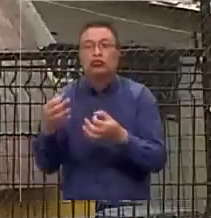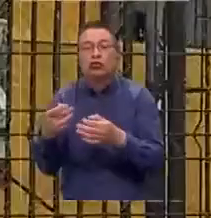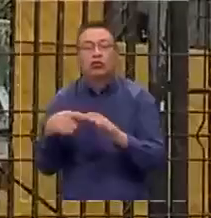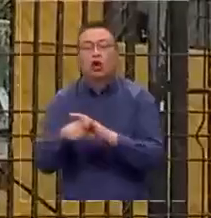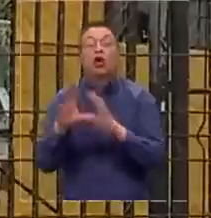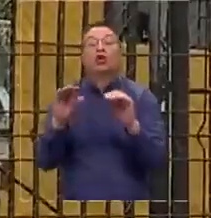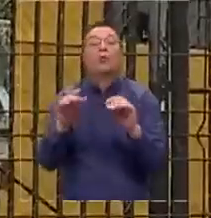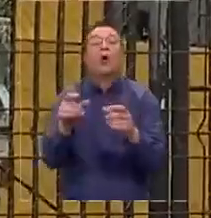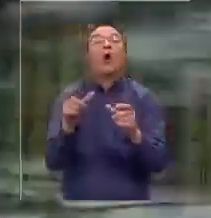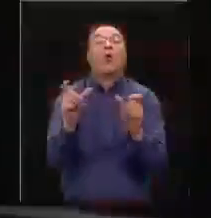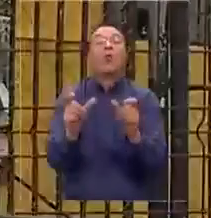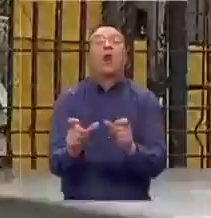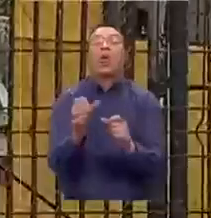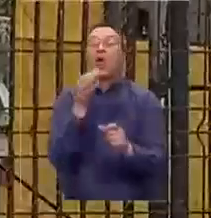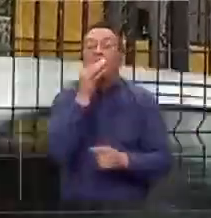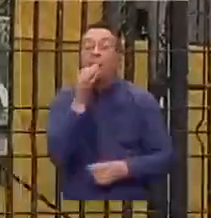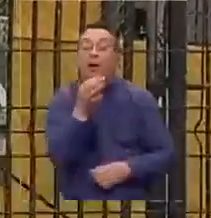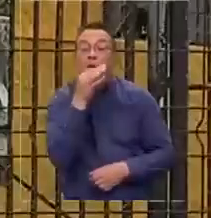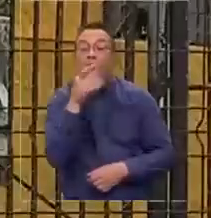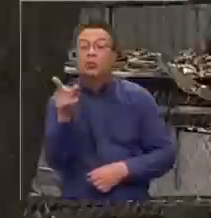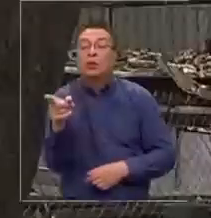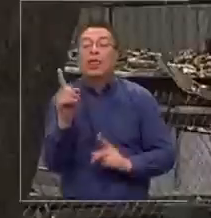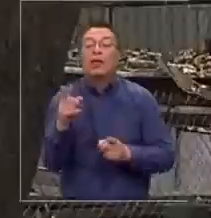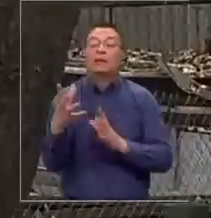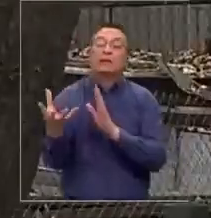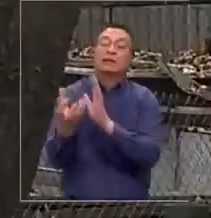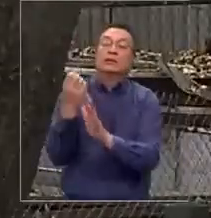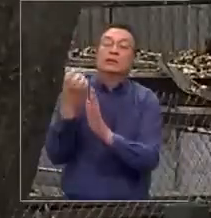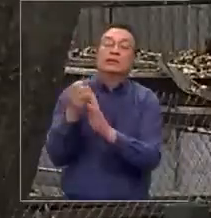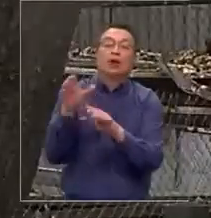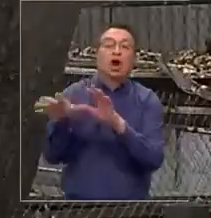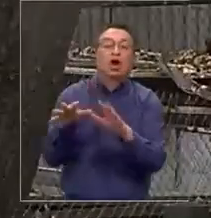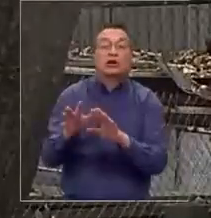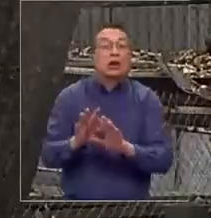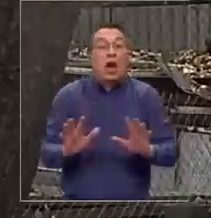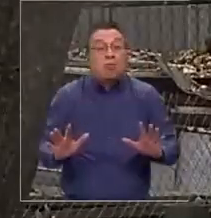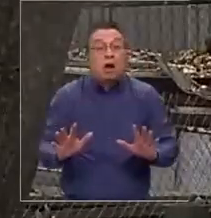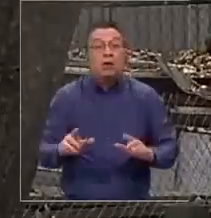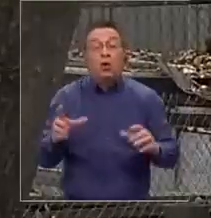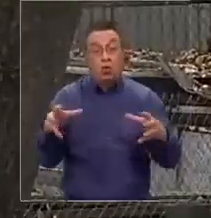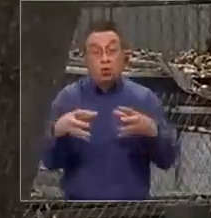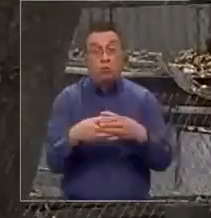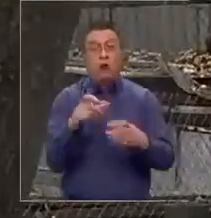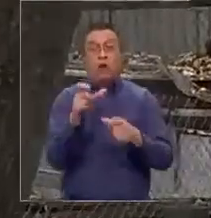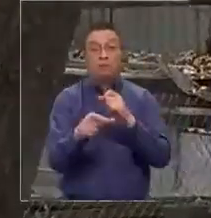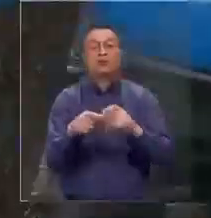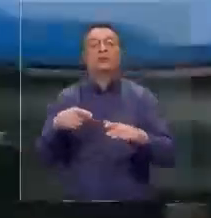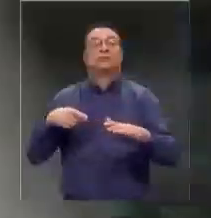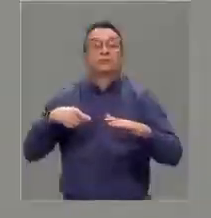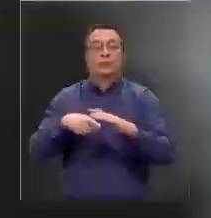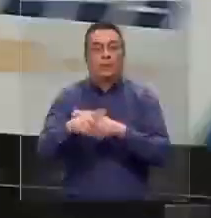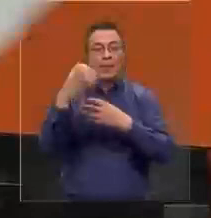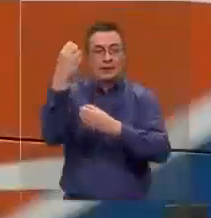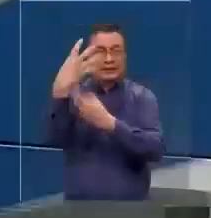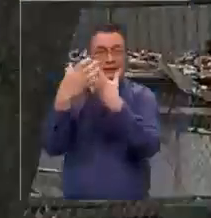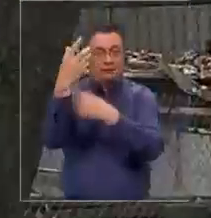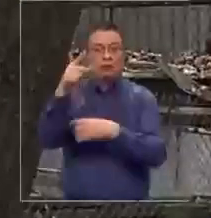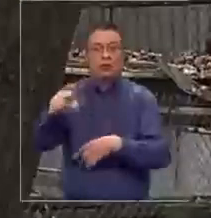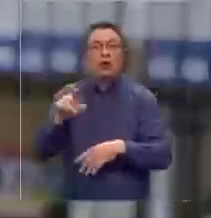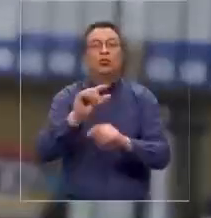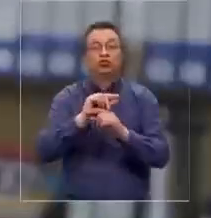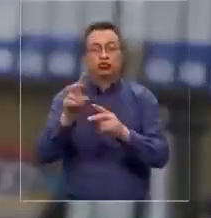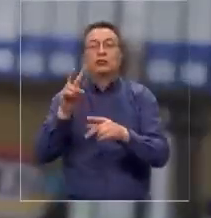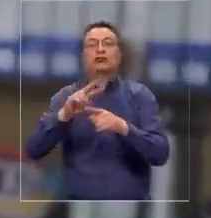Solo hablaron con el guardia y le comentaron que retirarían algunas especies. Un grupo de personas sustrajeron semáforos que se encontraban